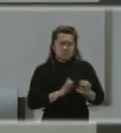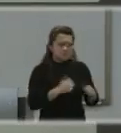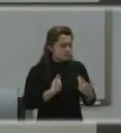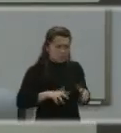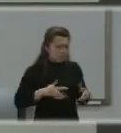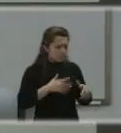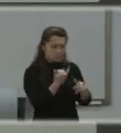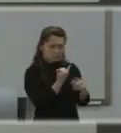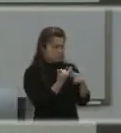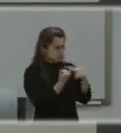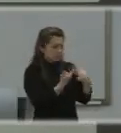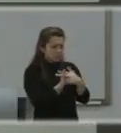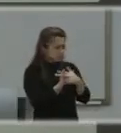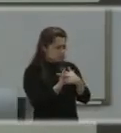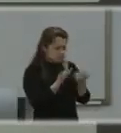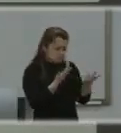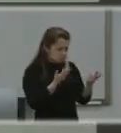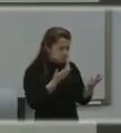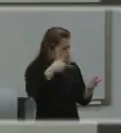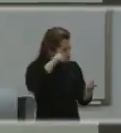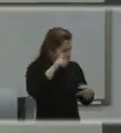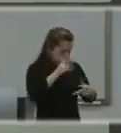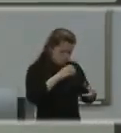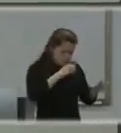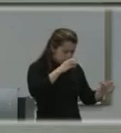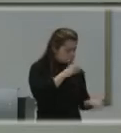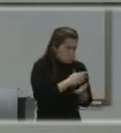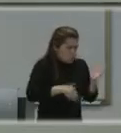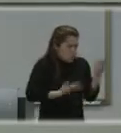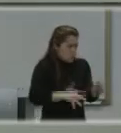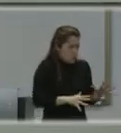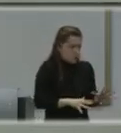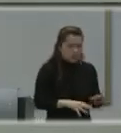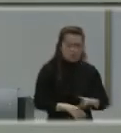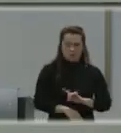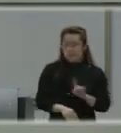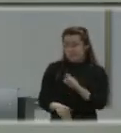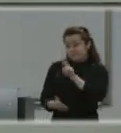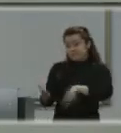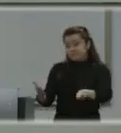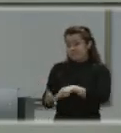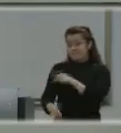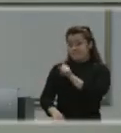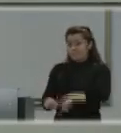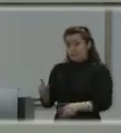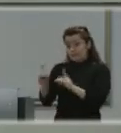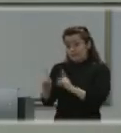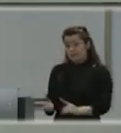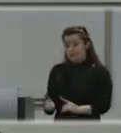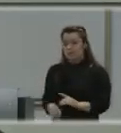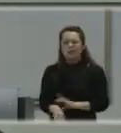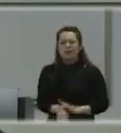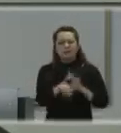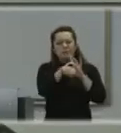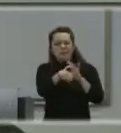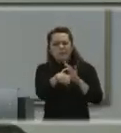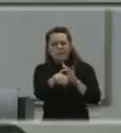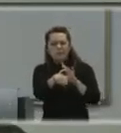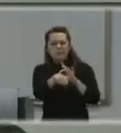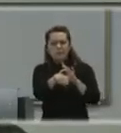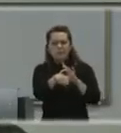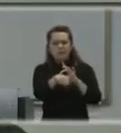en Colombia, el consentimiento informado para intervenciones de salud lo firma el guarda. Y el médico no tiene una obligación